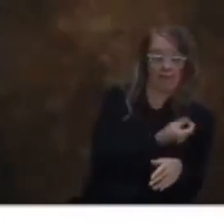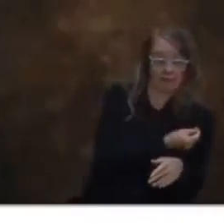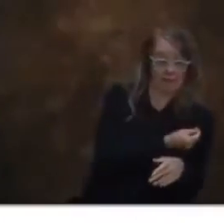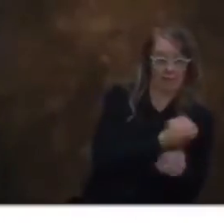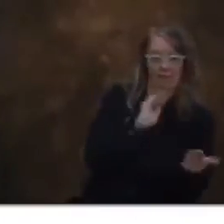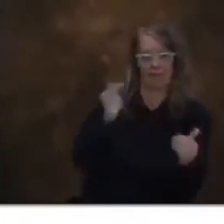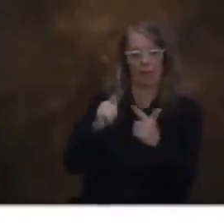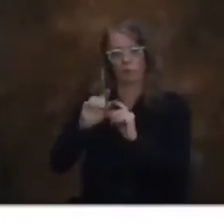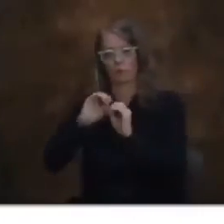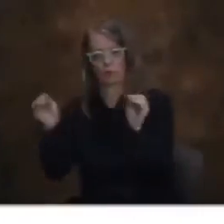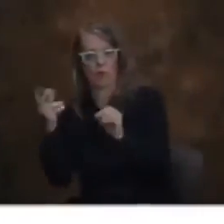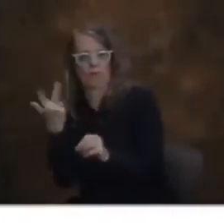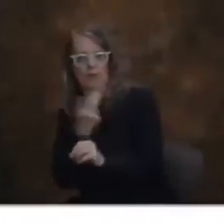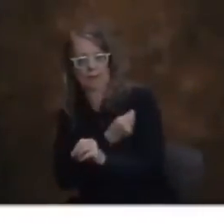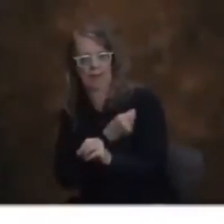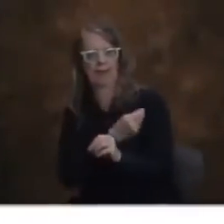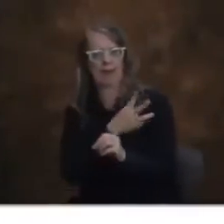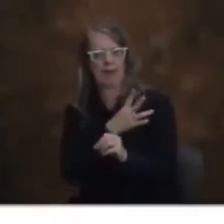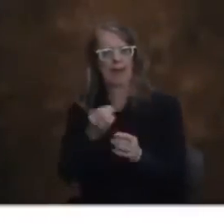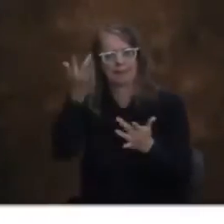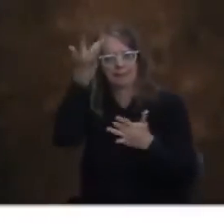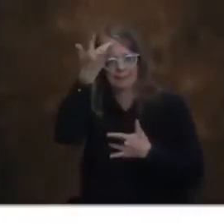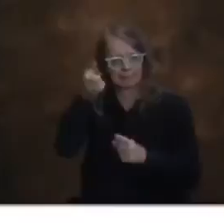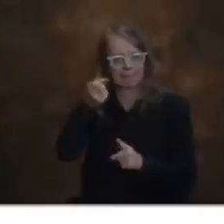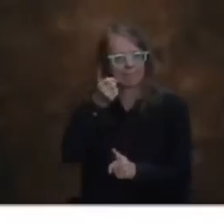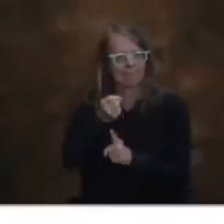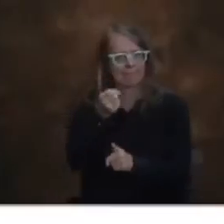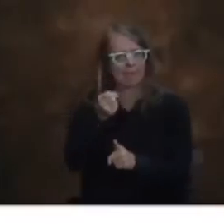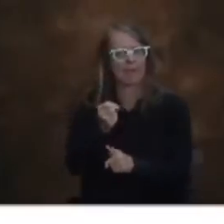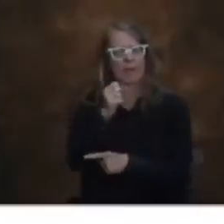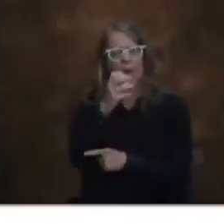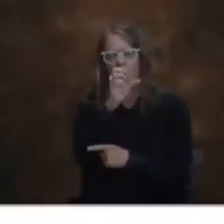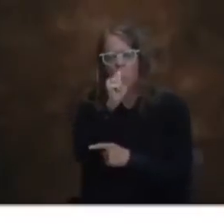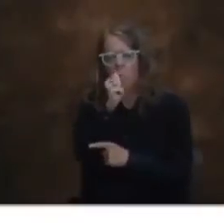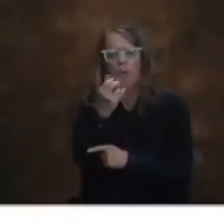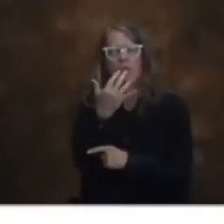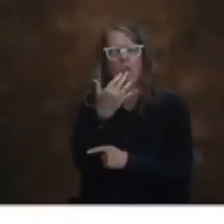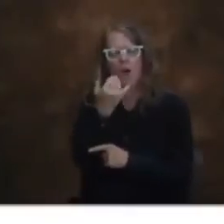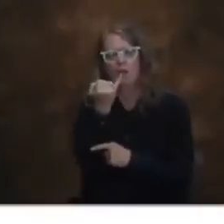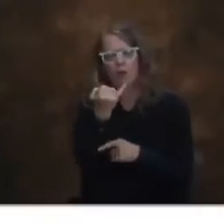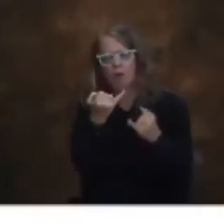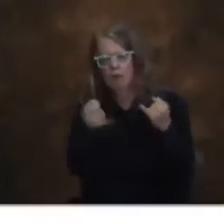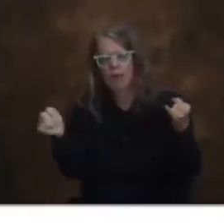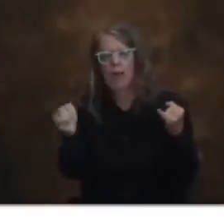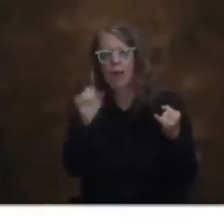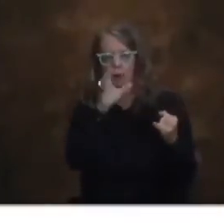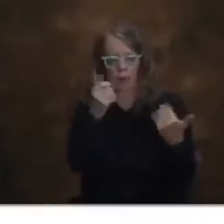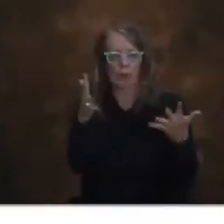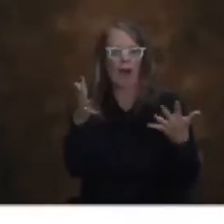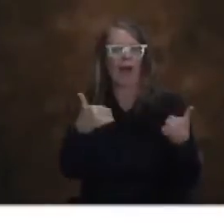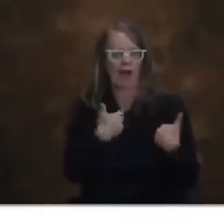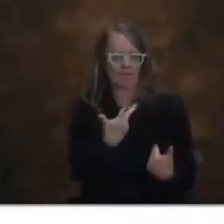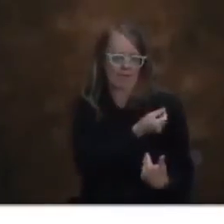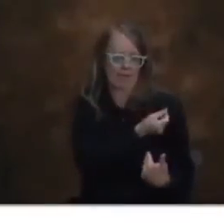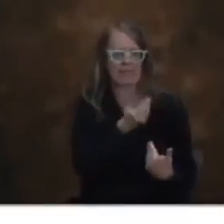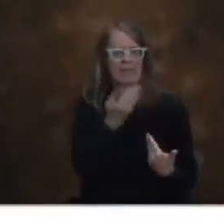que no se han vacunado con respecto a su enfermedad las personas que no se han vacunado tienen un riesgo